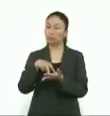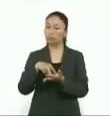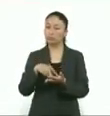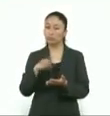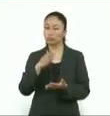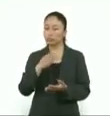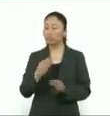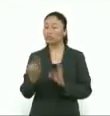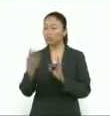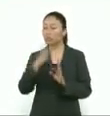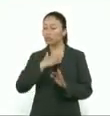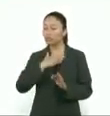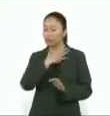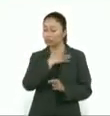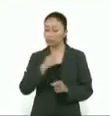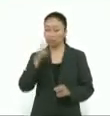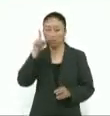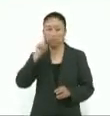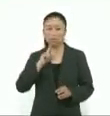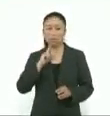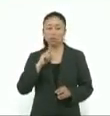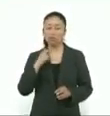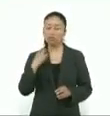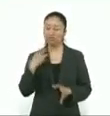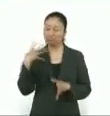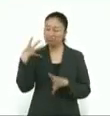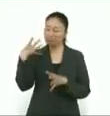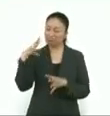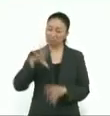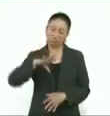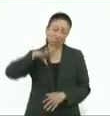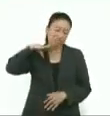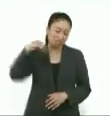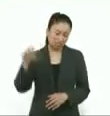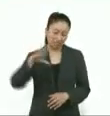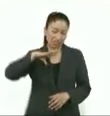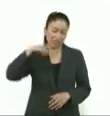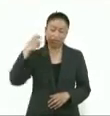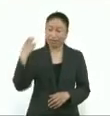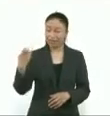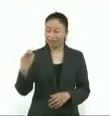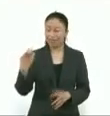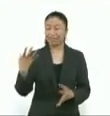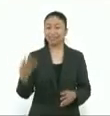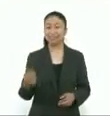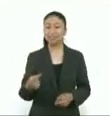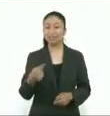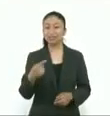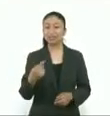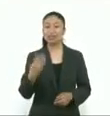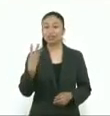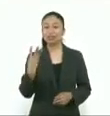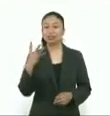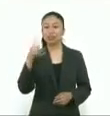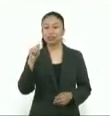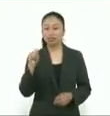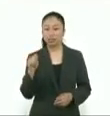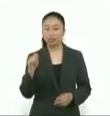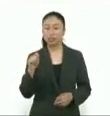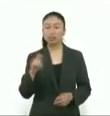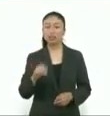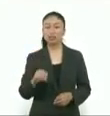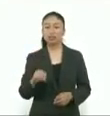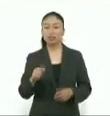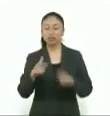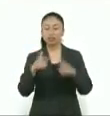Julieta, les digo que me va la vida en ello. Me va la vida en la idea de que la cuarta transformación